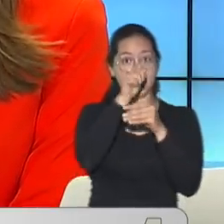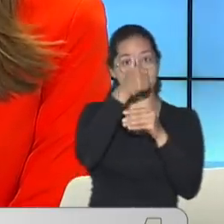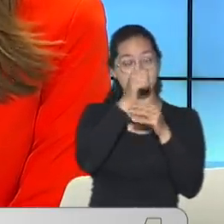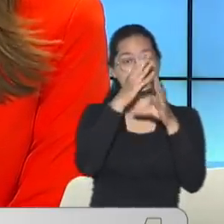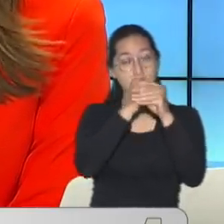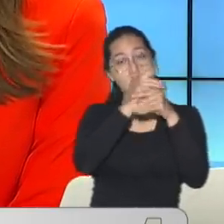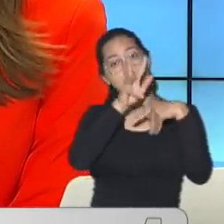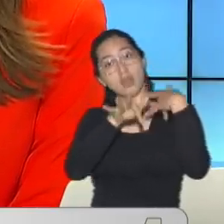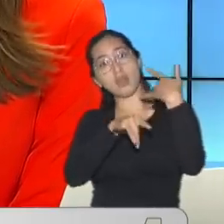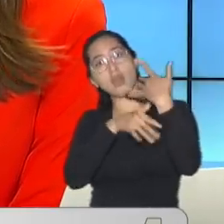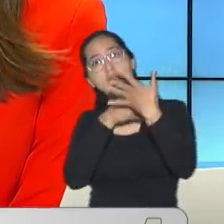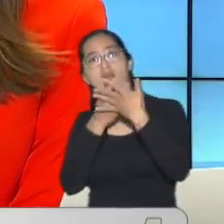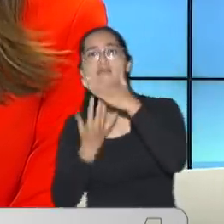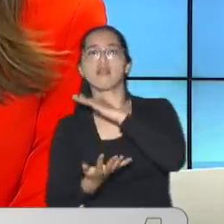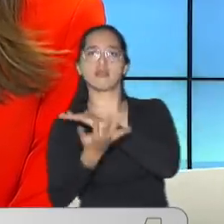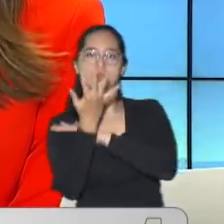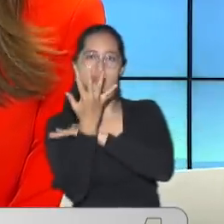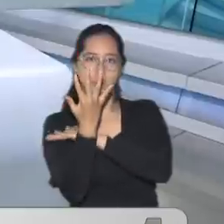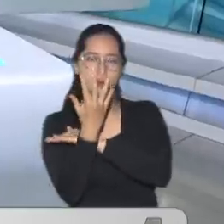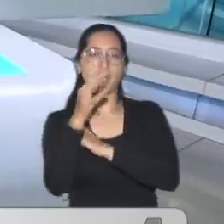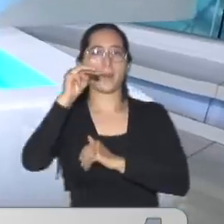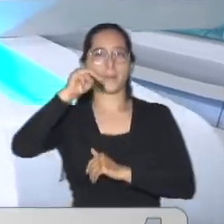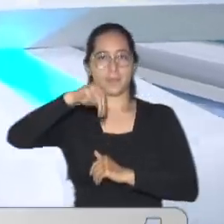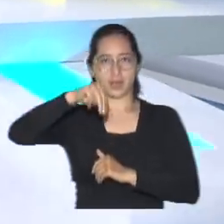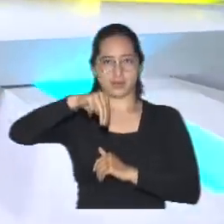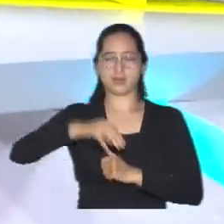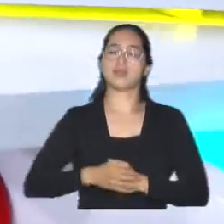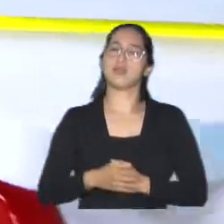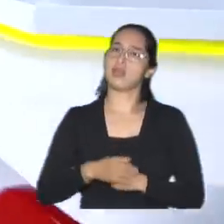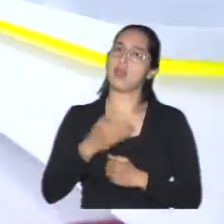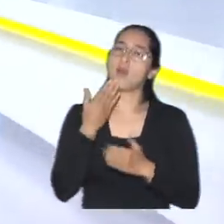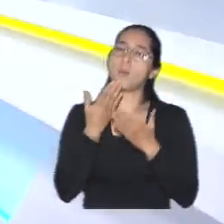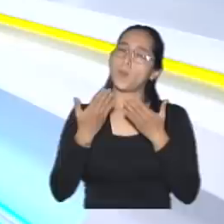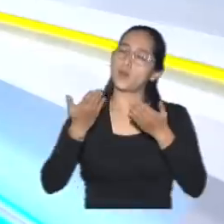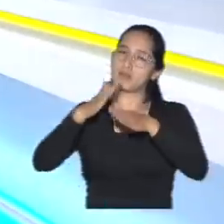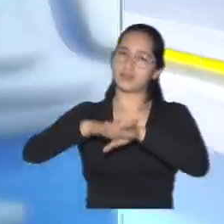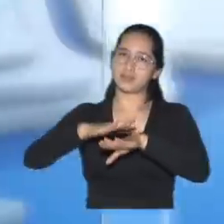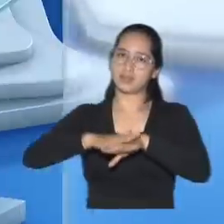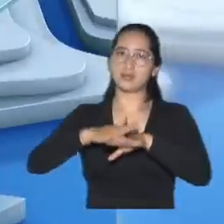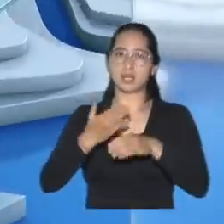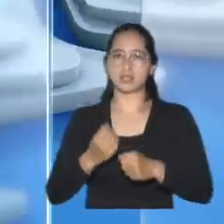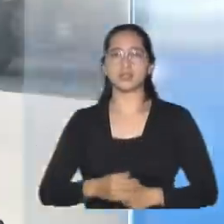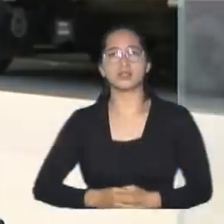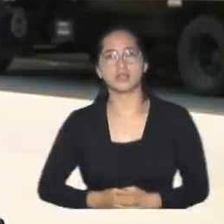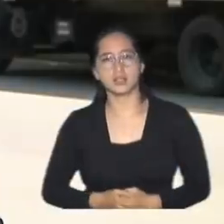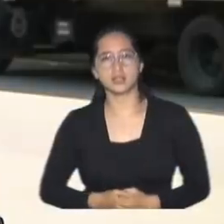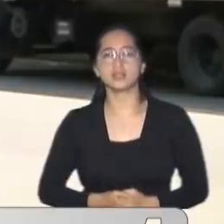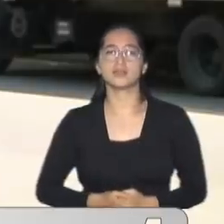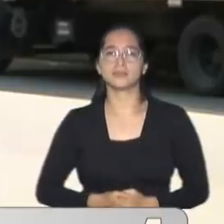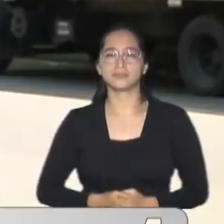noche e irá hasta las 5 de la mañana. Yusi Chaparro nos tiene el reporte. Yusi, buenas tardes.